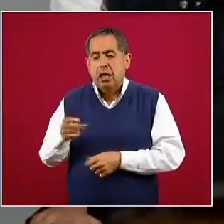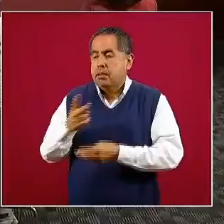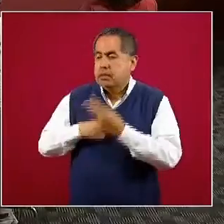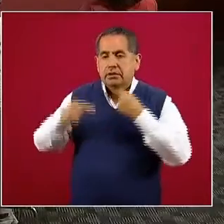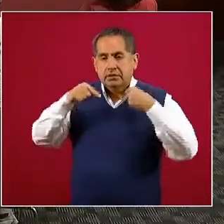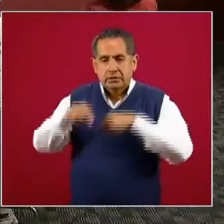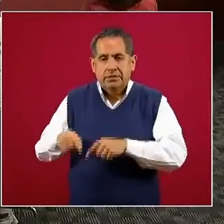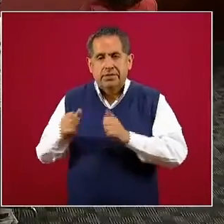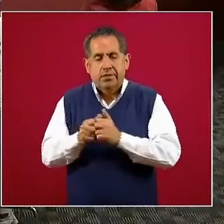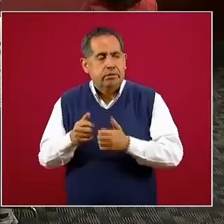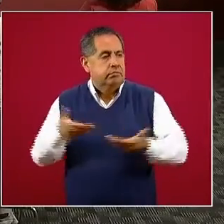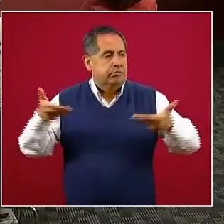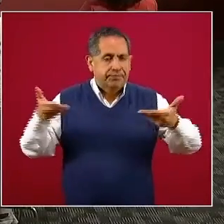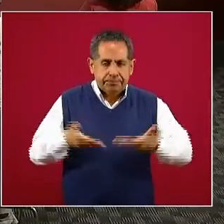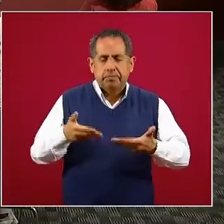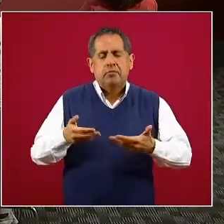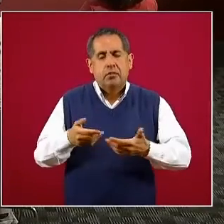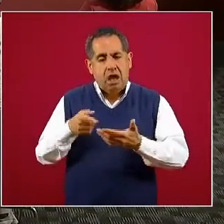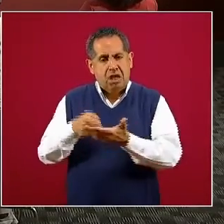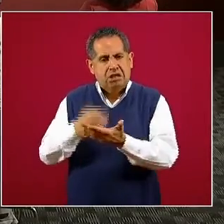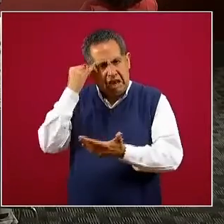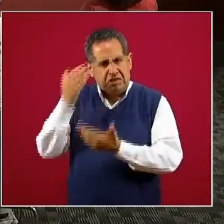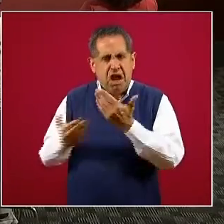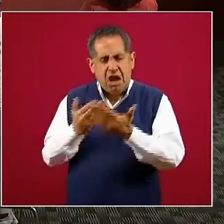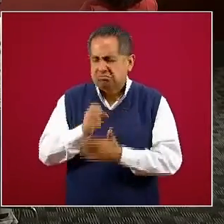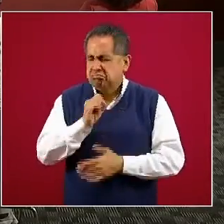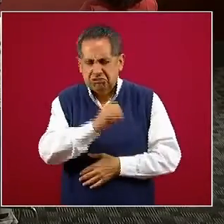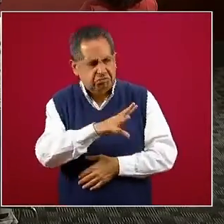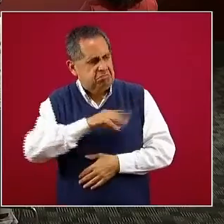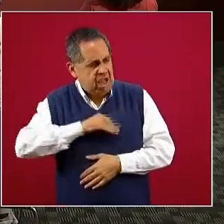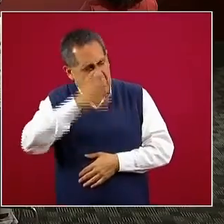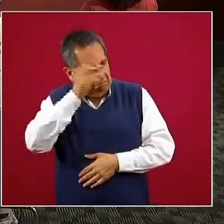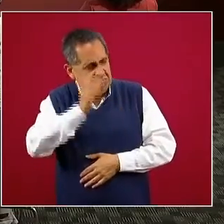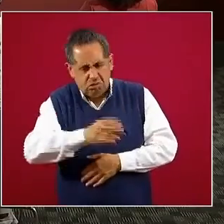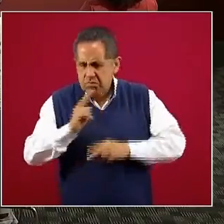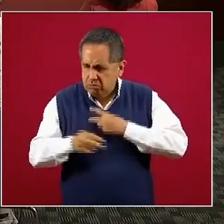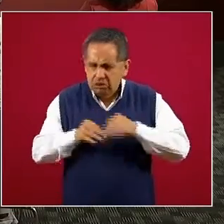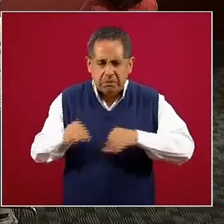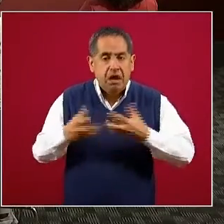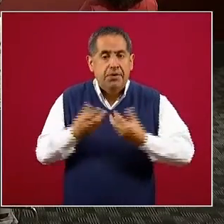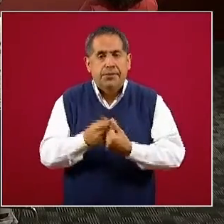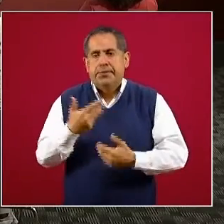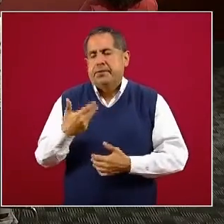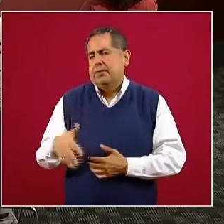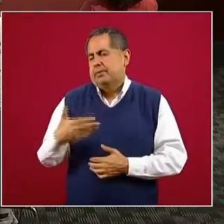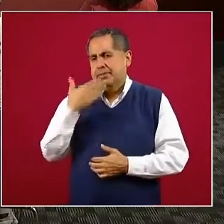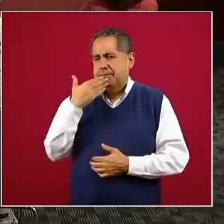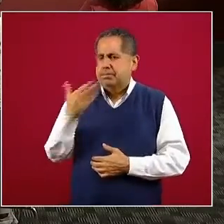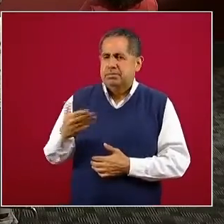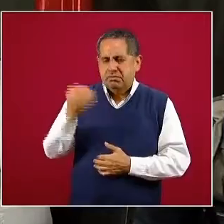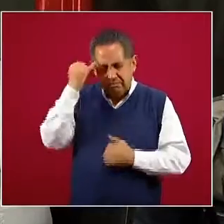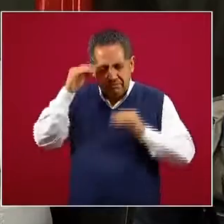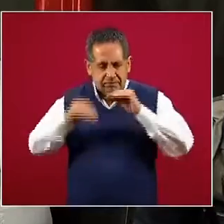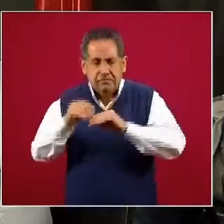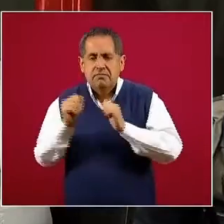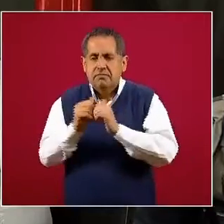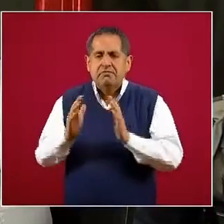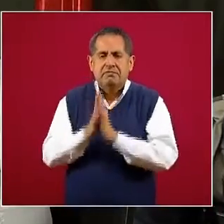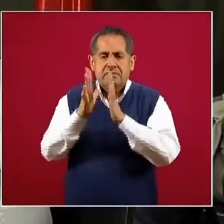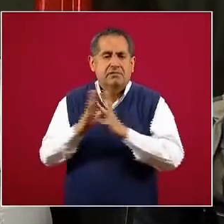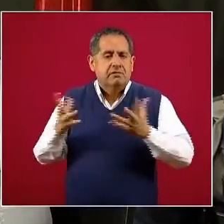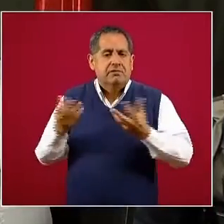Pemex y de las Fuerzas Armadas. Y vamos a construir siempre sobre la realidad, sobre la evidencia y sobre